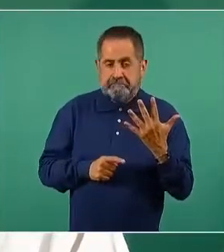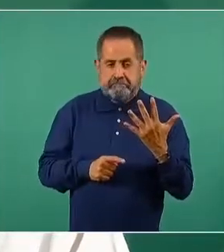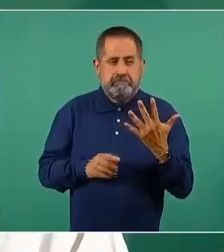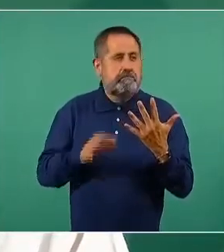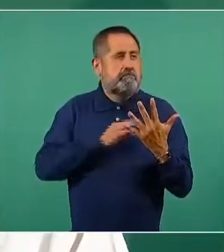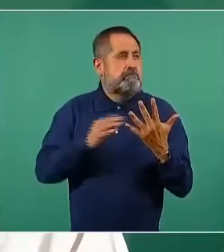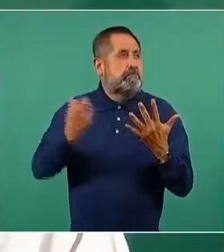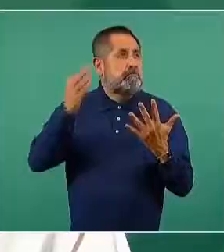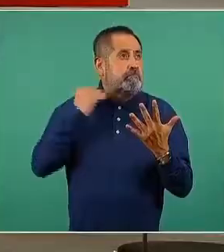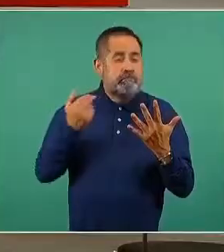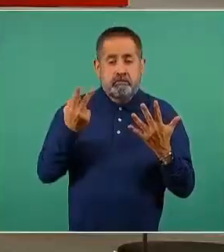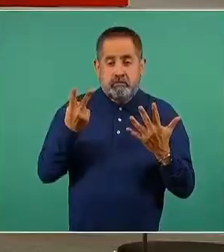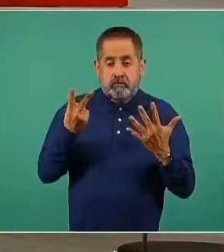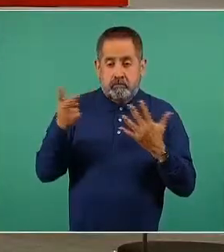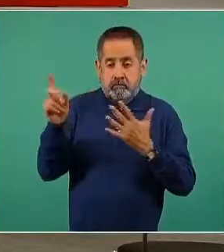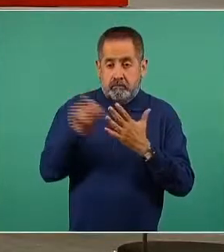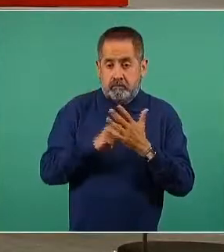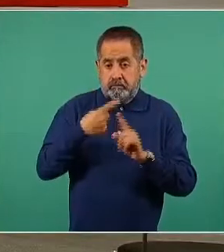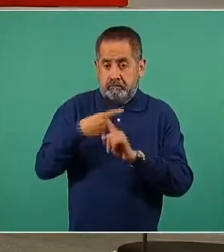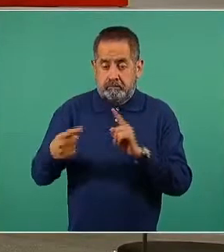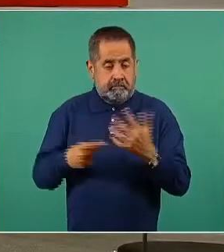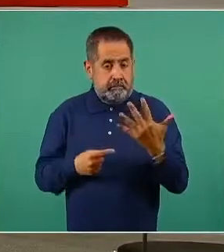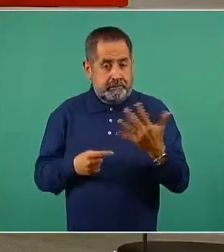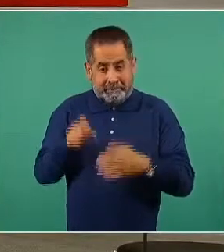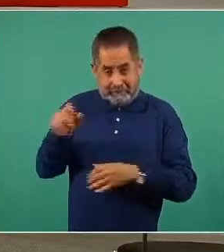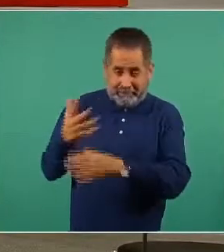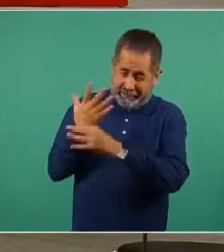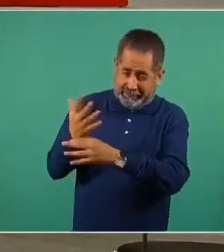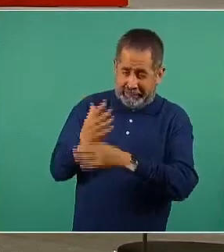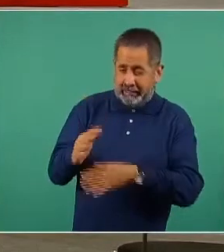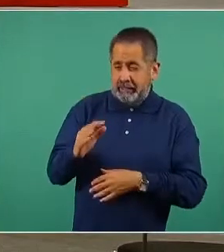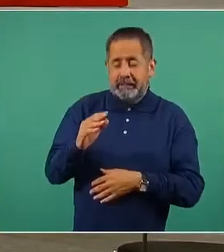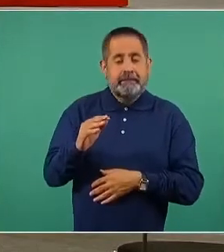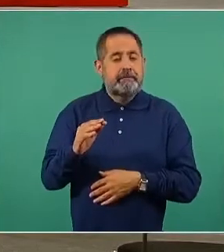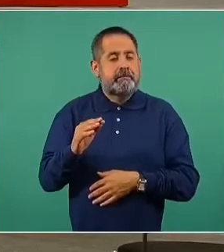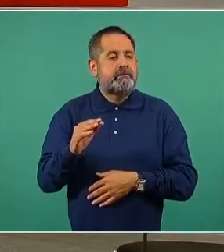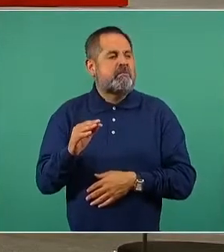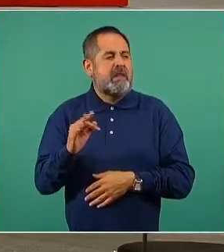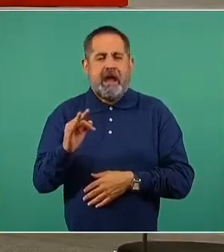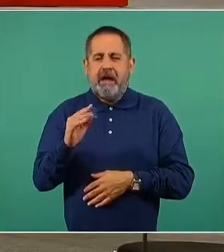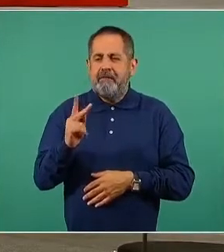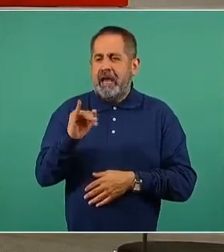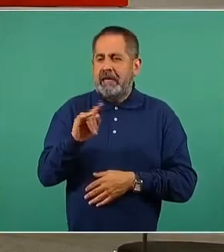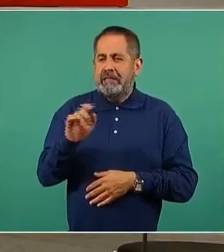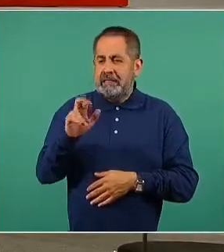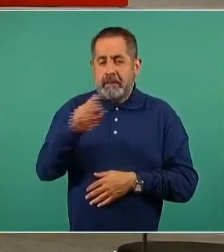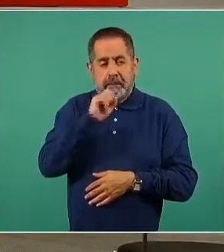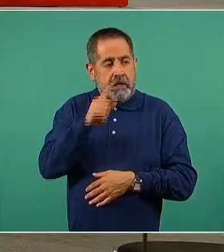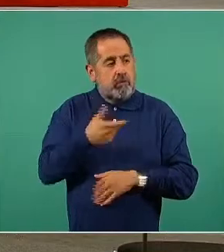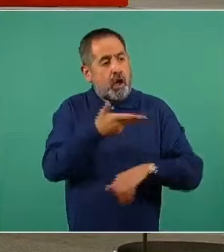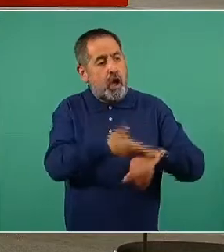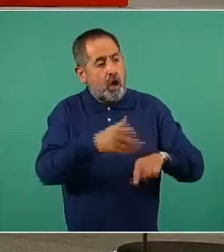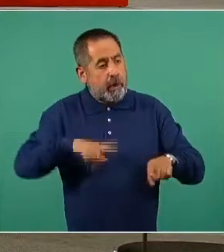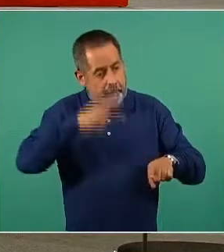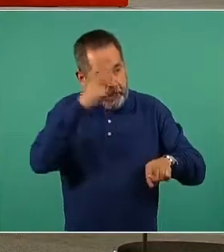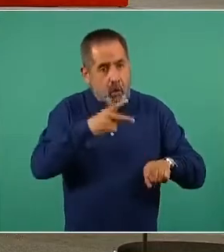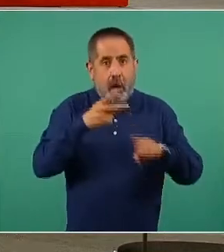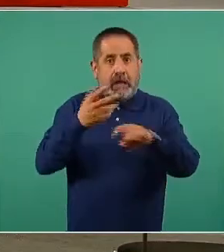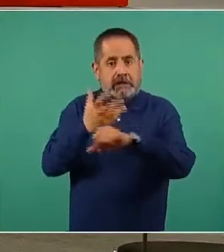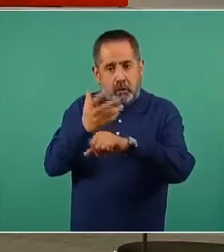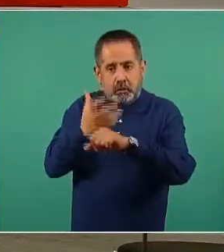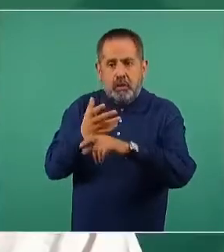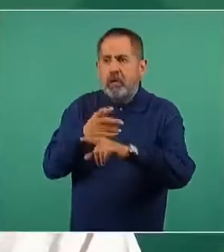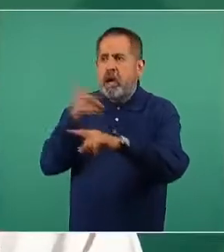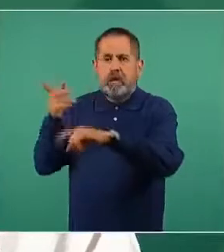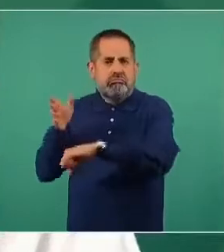casi 2 meses y medio, Pfizer mismo nos planteó al Gobierno de México, igual que se lo planteó a Estados Unidos y a